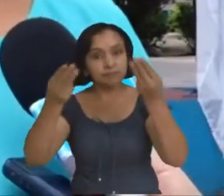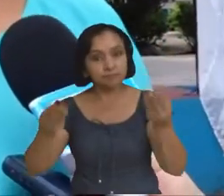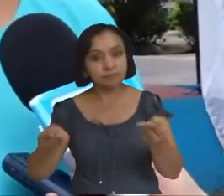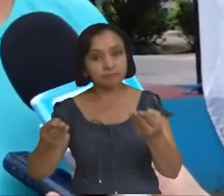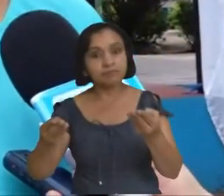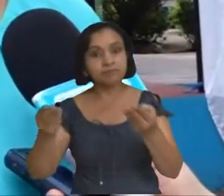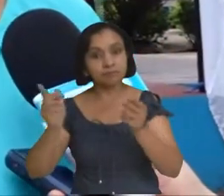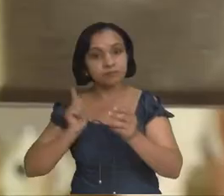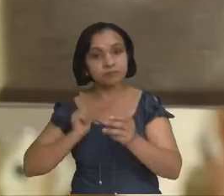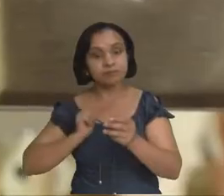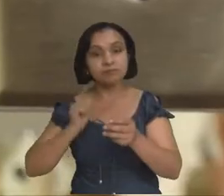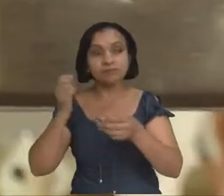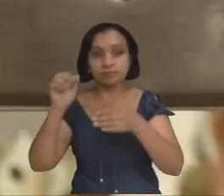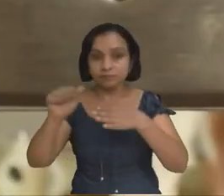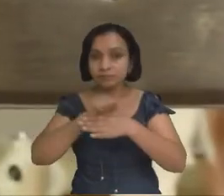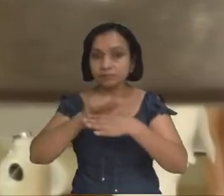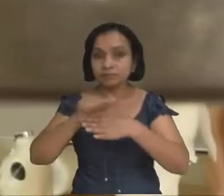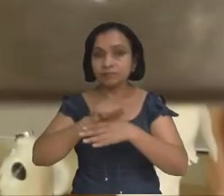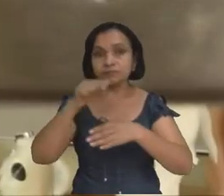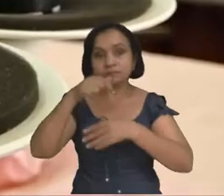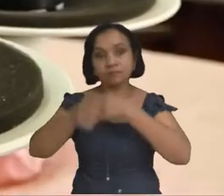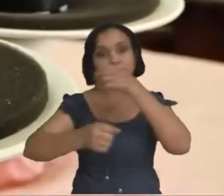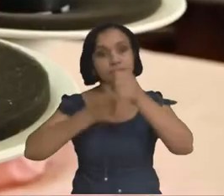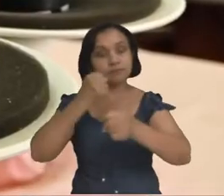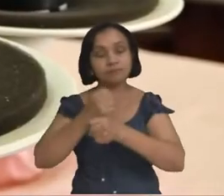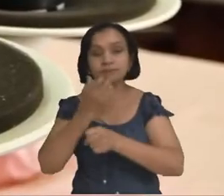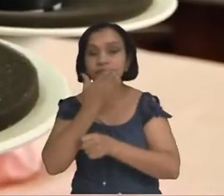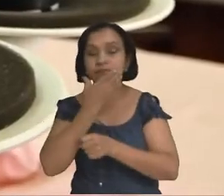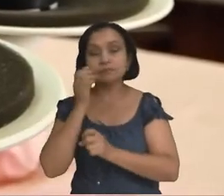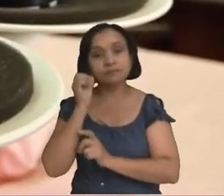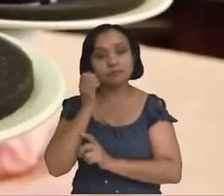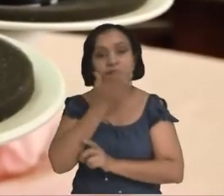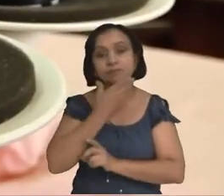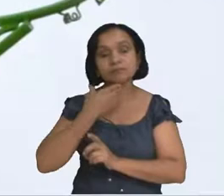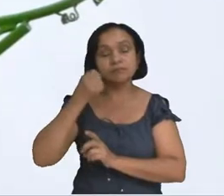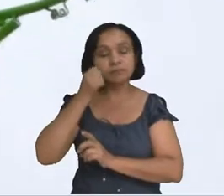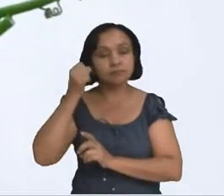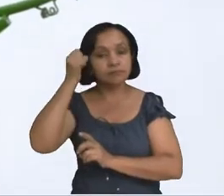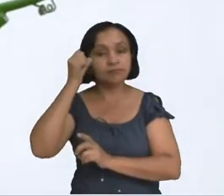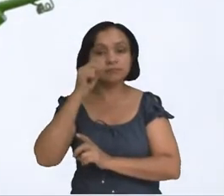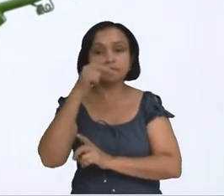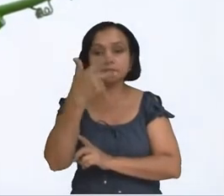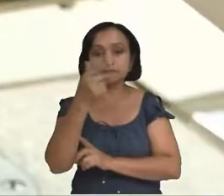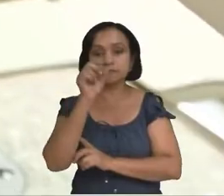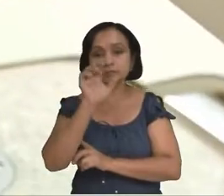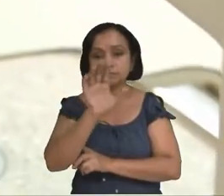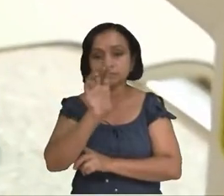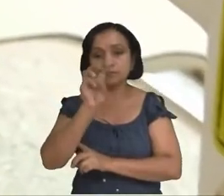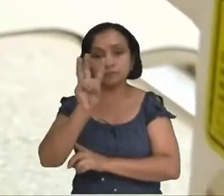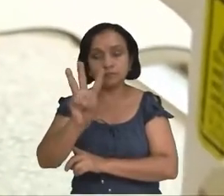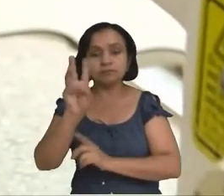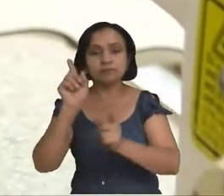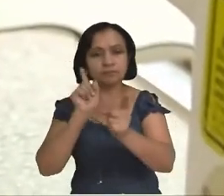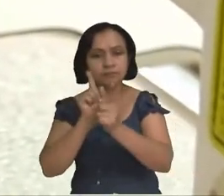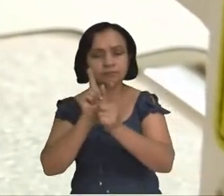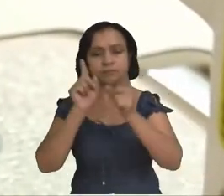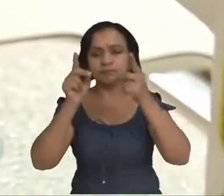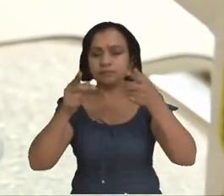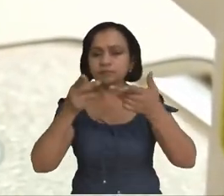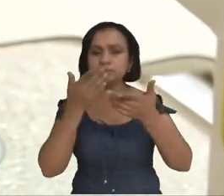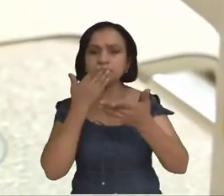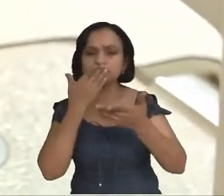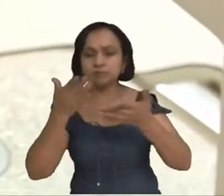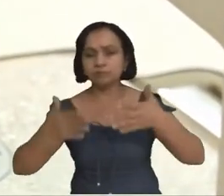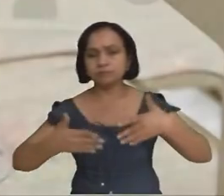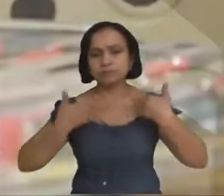los muchachos para sus prácticas. Para este año, los jóvenes y adultos, los 853, encontrarán un ambiente agradable en